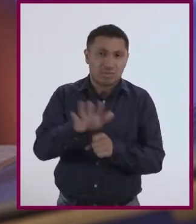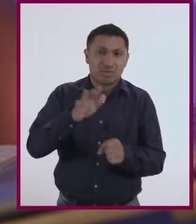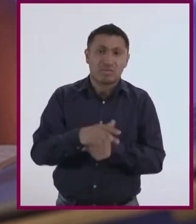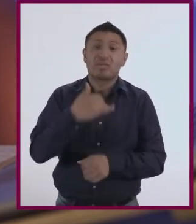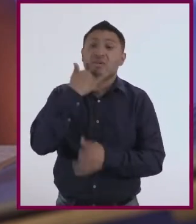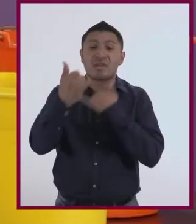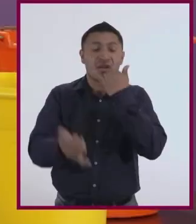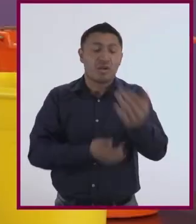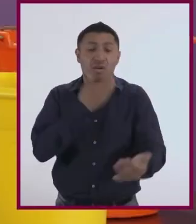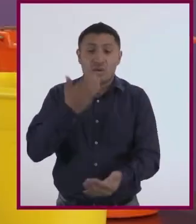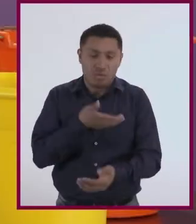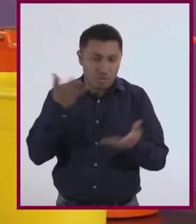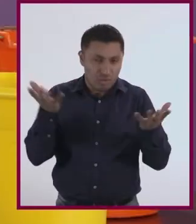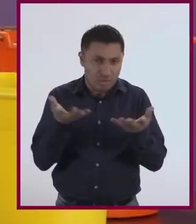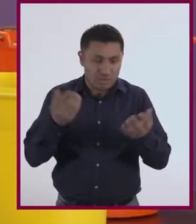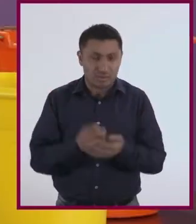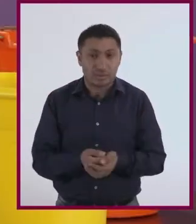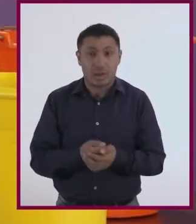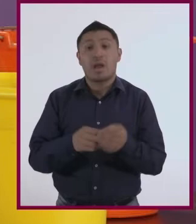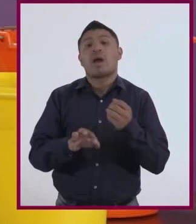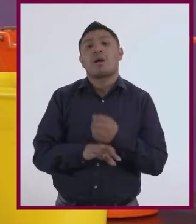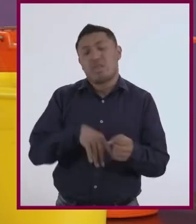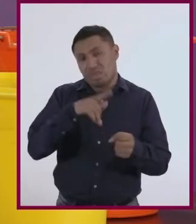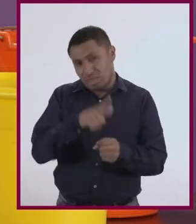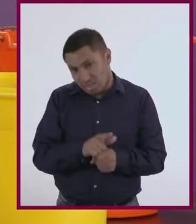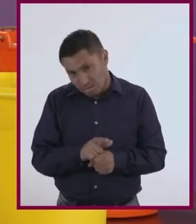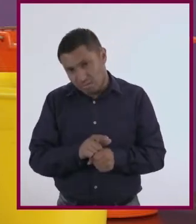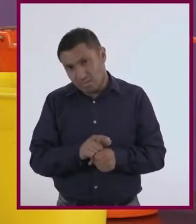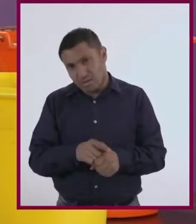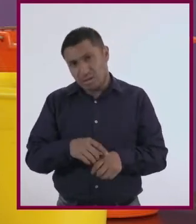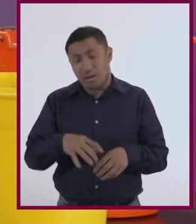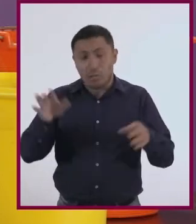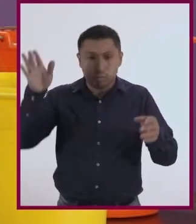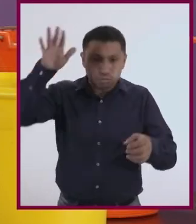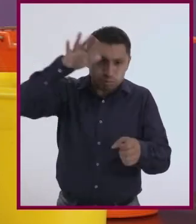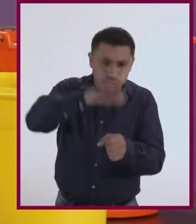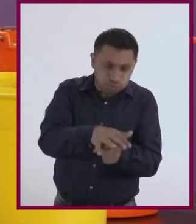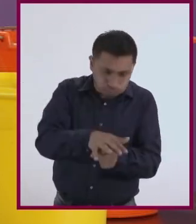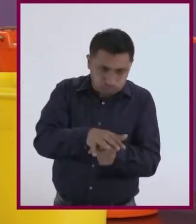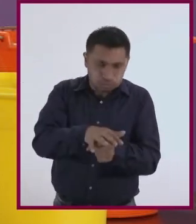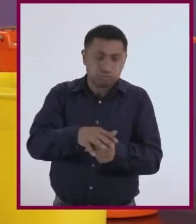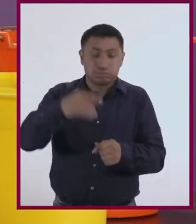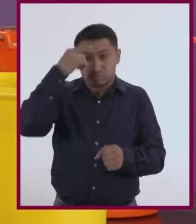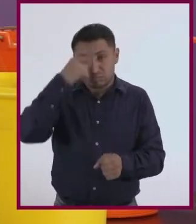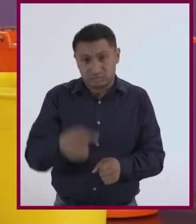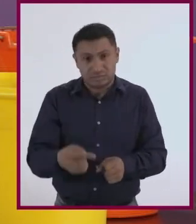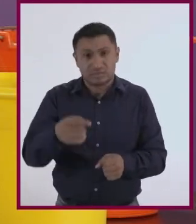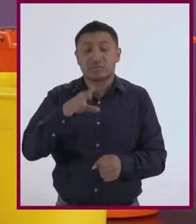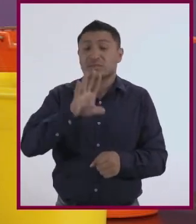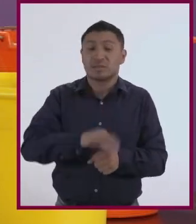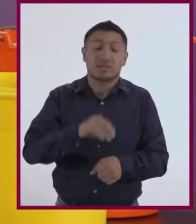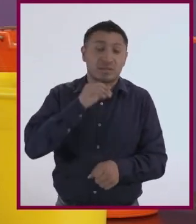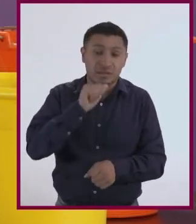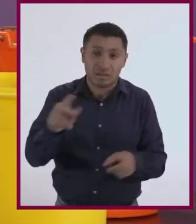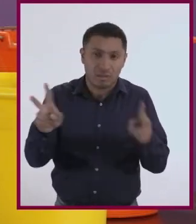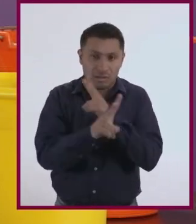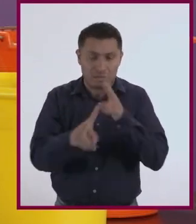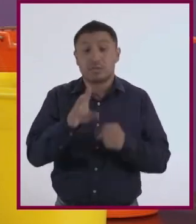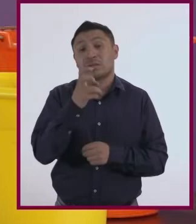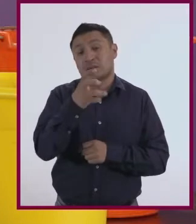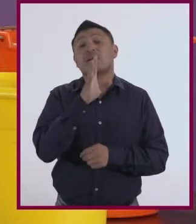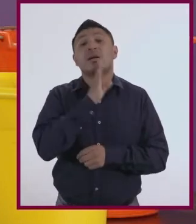al hacer la composta? Usar restos de origen animal, cerrar o sellar por completo el recipiente usado para la composta sin permitir la entrada de